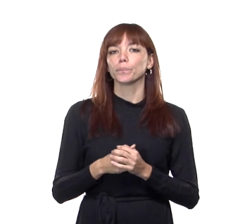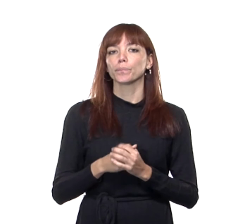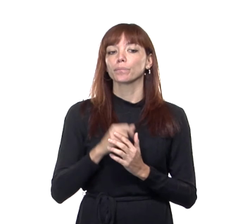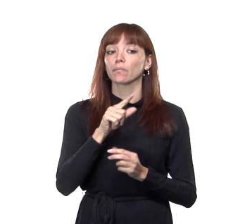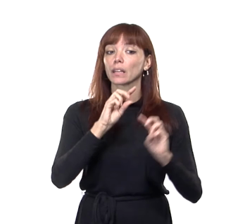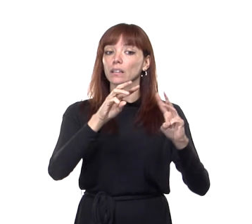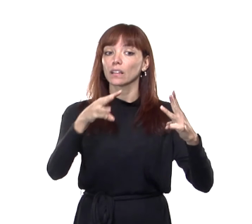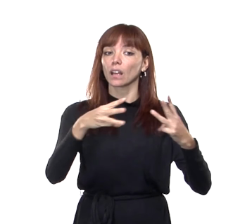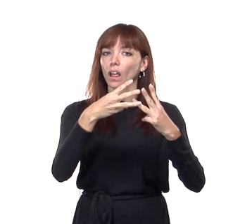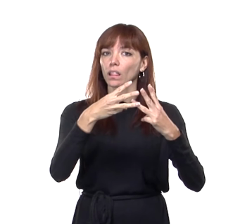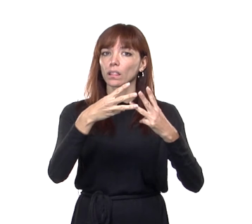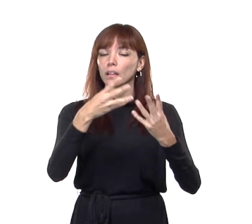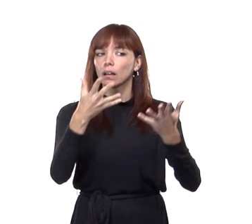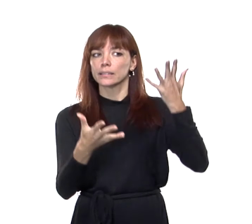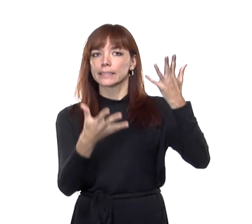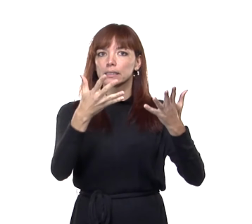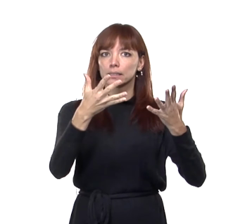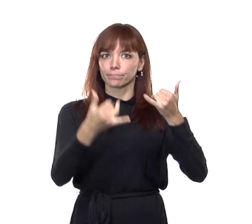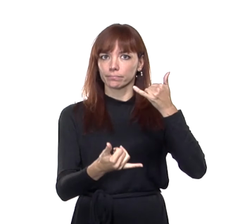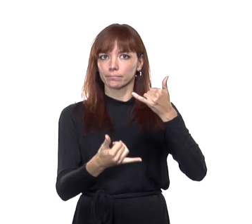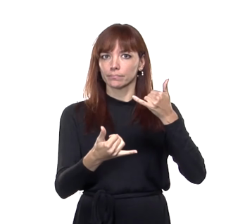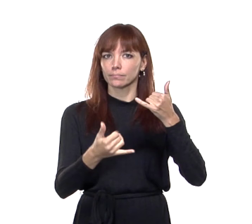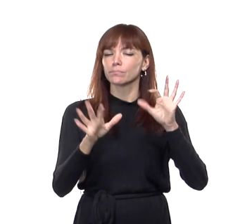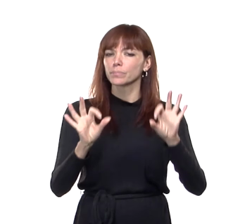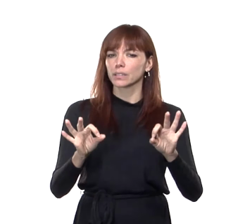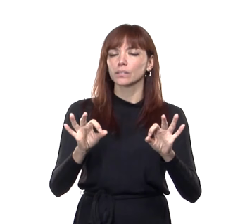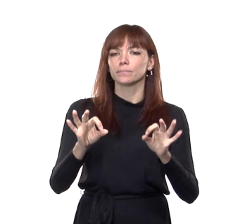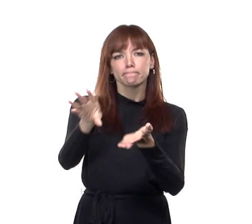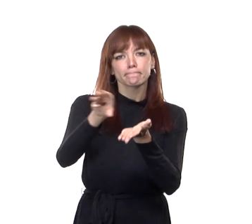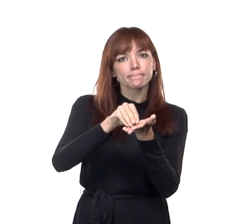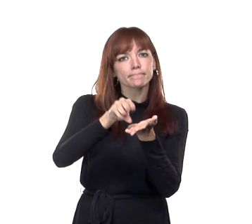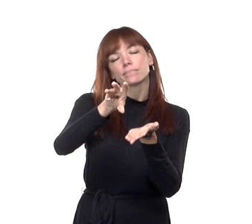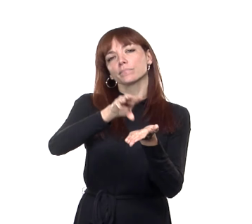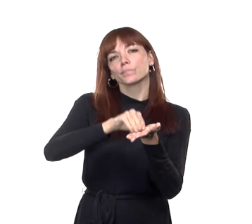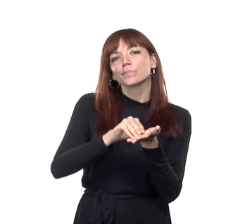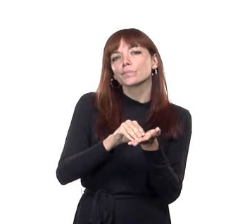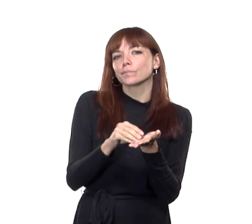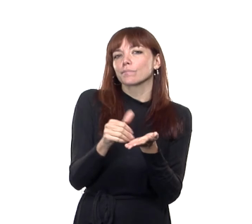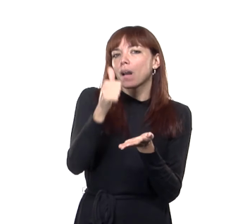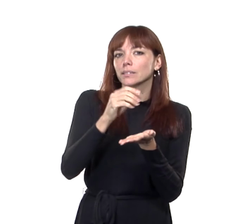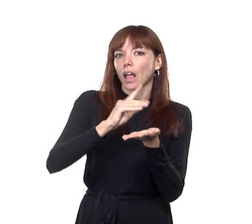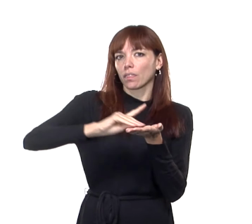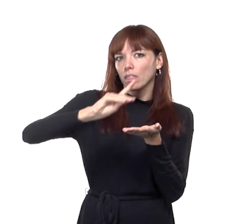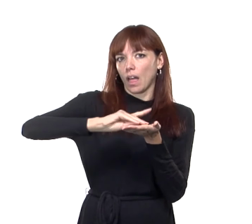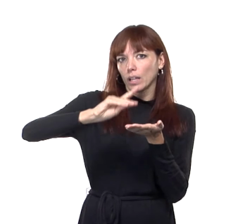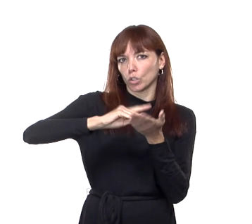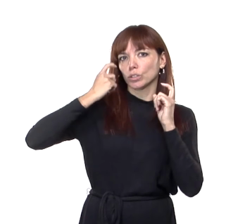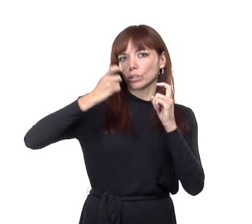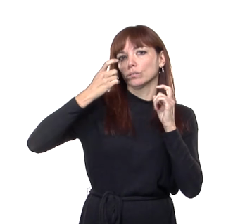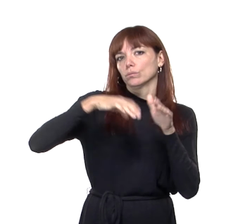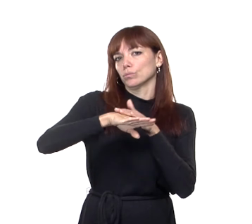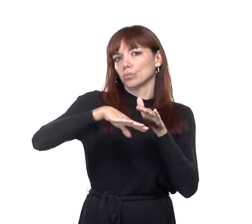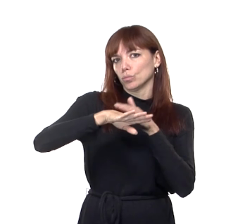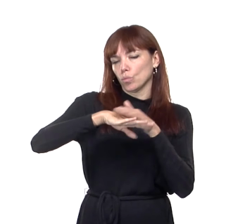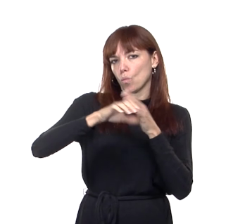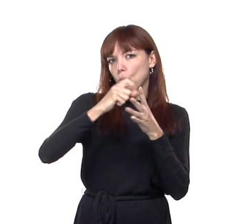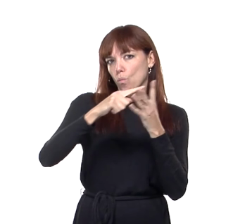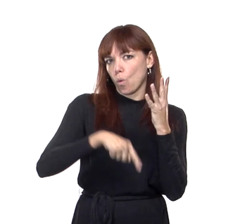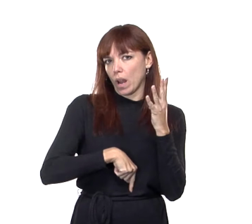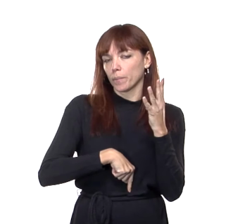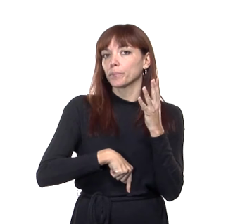inseguro siempre y cuando la estructura hemos para recopilar los mayores y la mayor número de datos posibles para